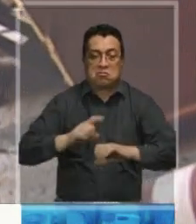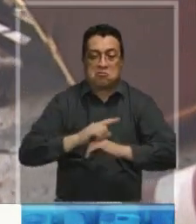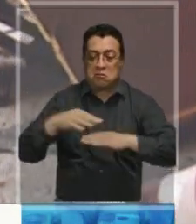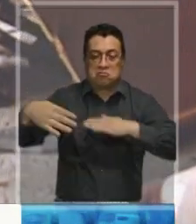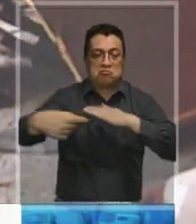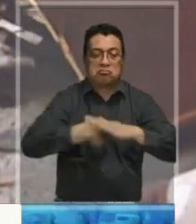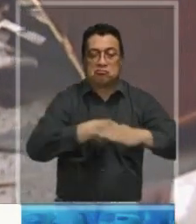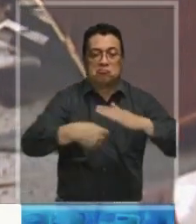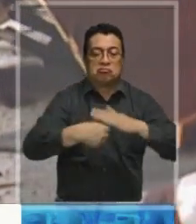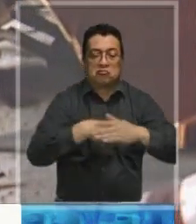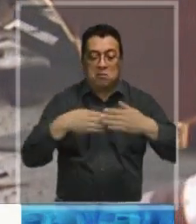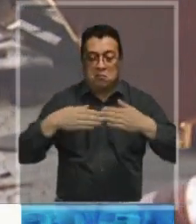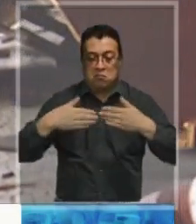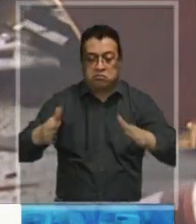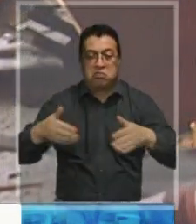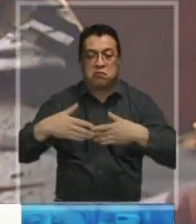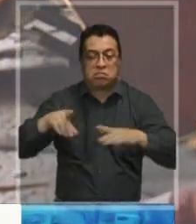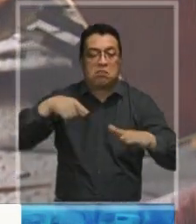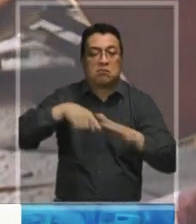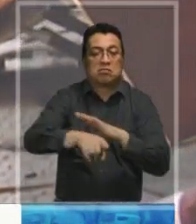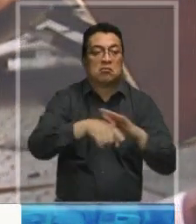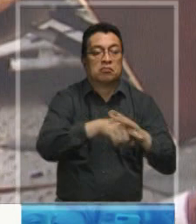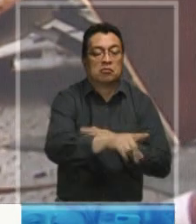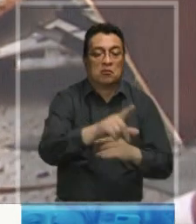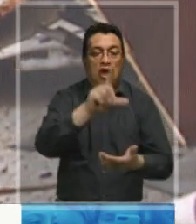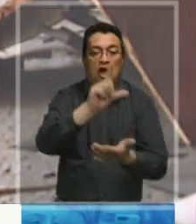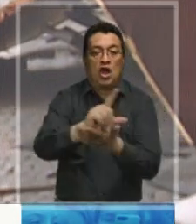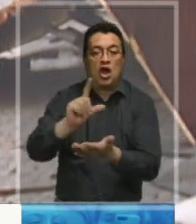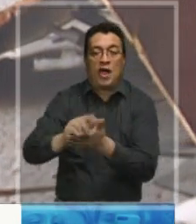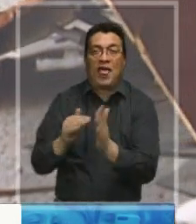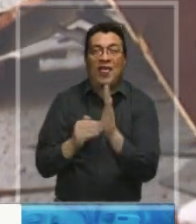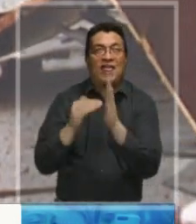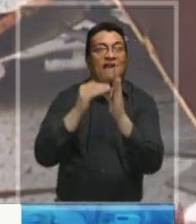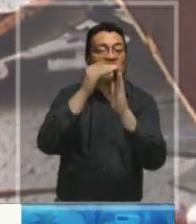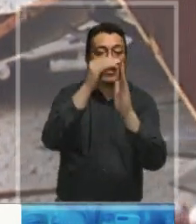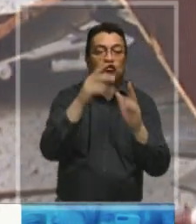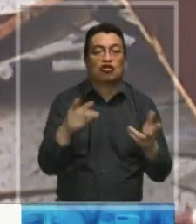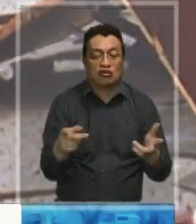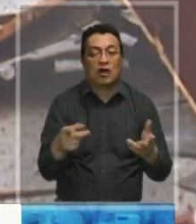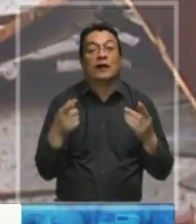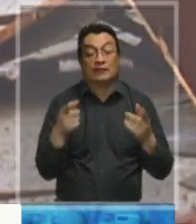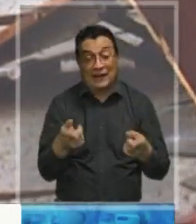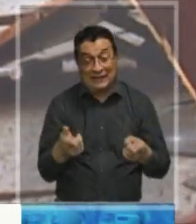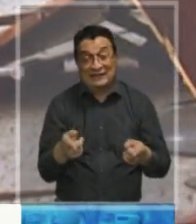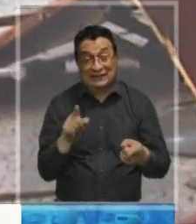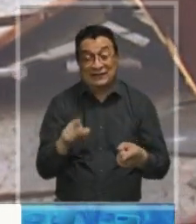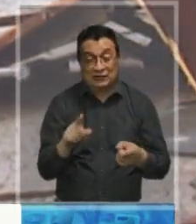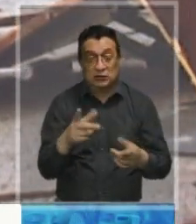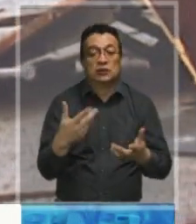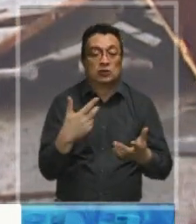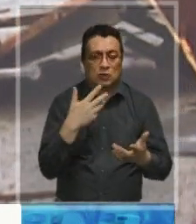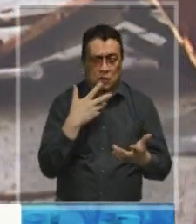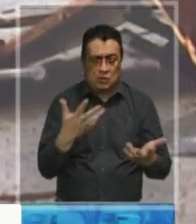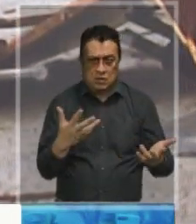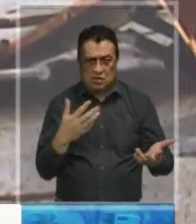alguna de las puertas para ingresar a los edificios públicos, y allí la concomitancia